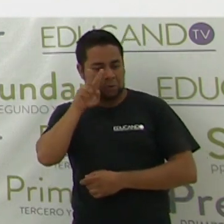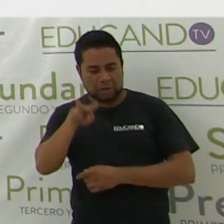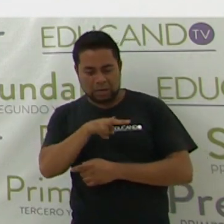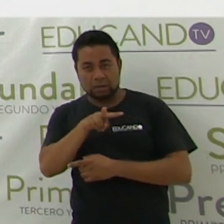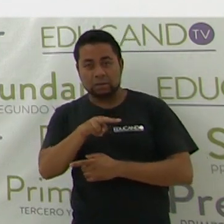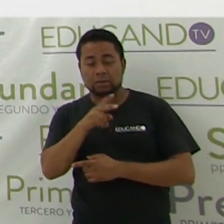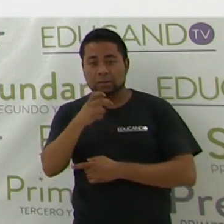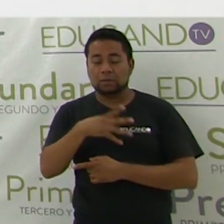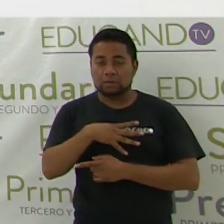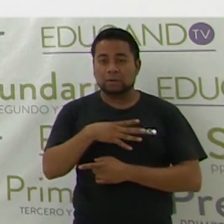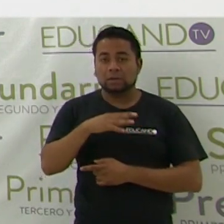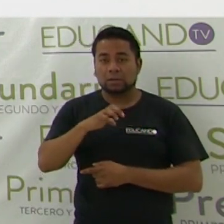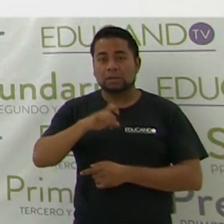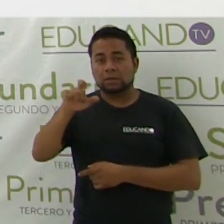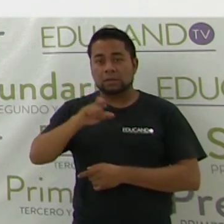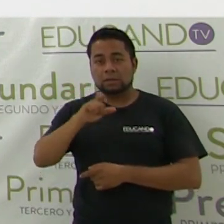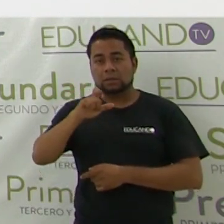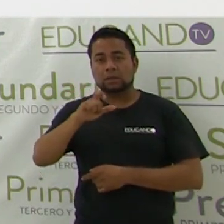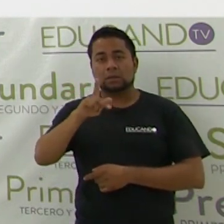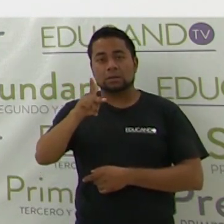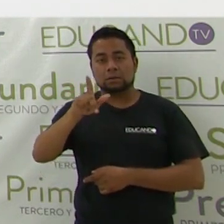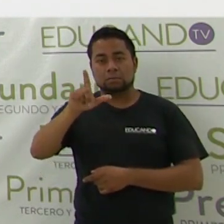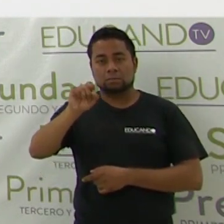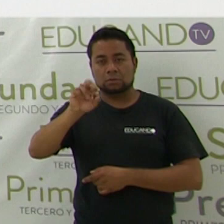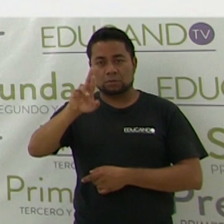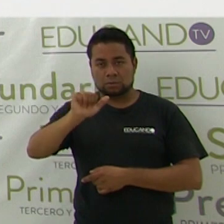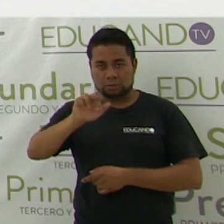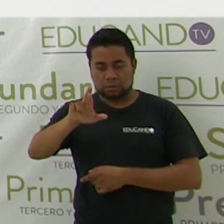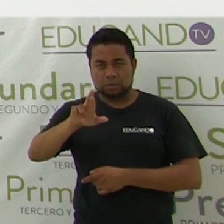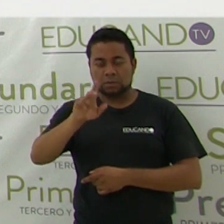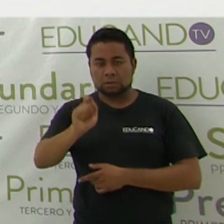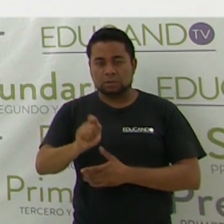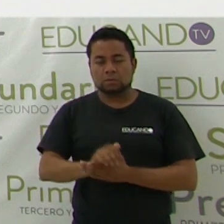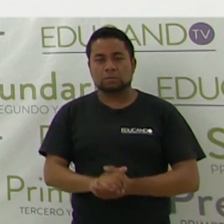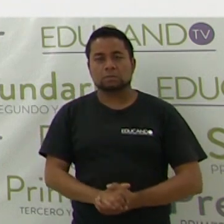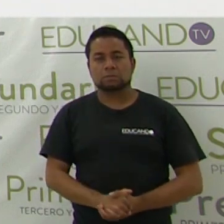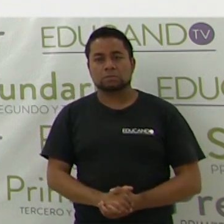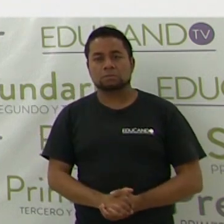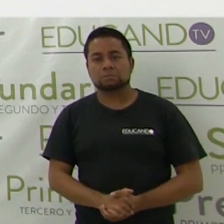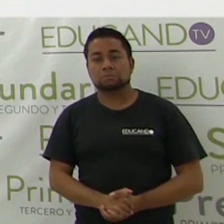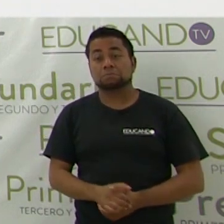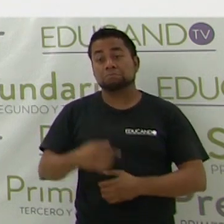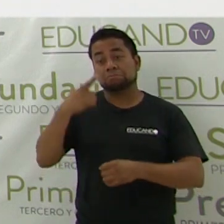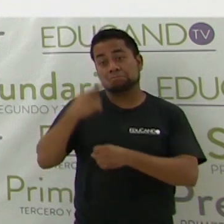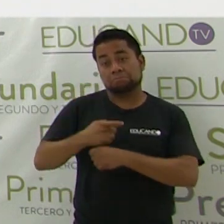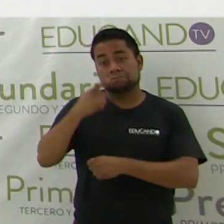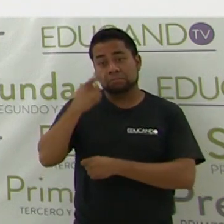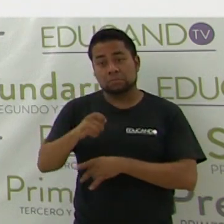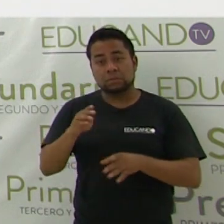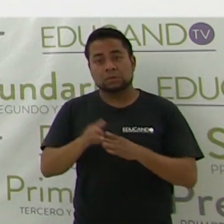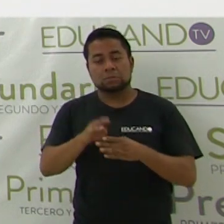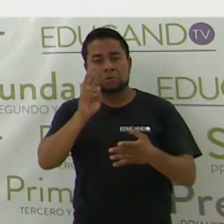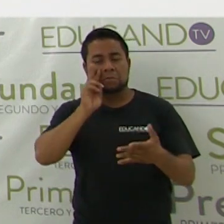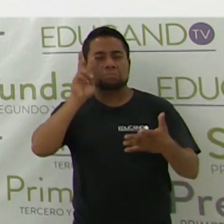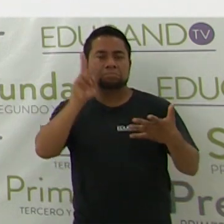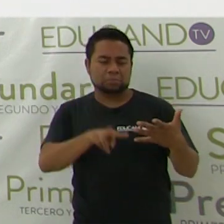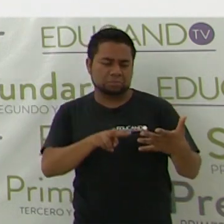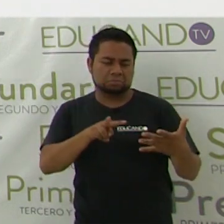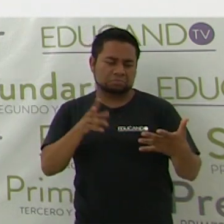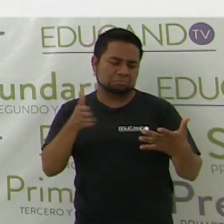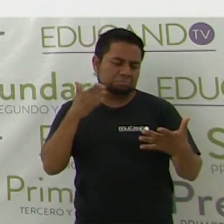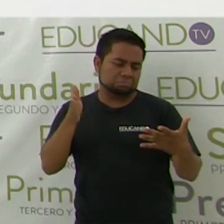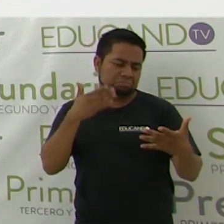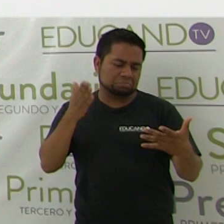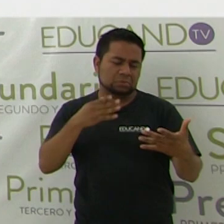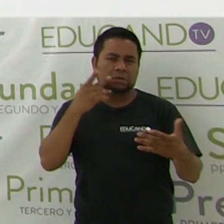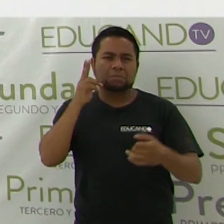Eso es explorar. Entonces, lo primero que es hojear es echarle un ojo. Vamos a echarle